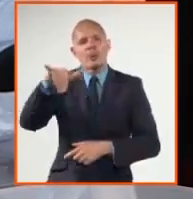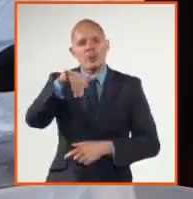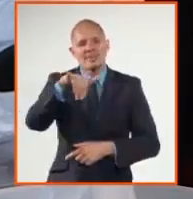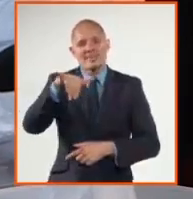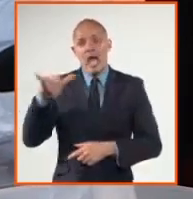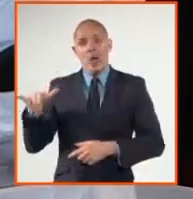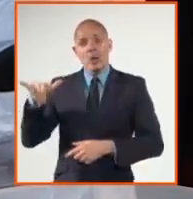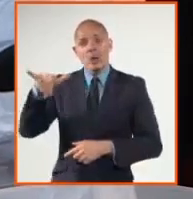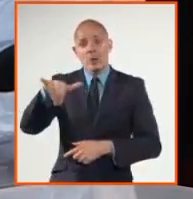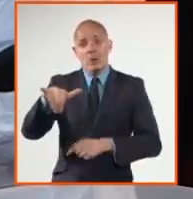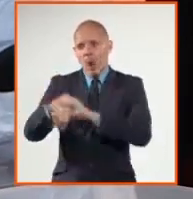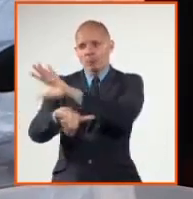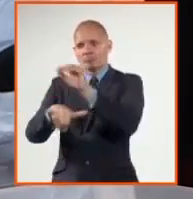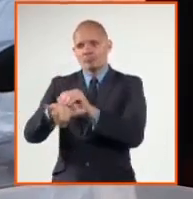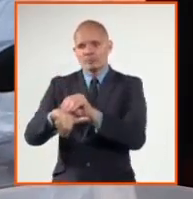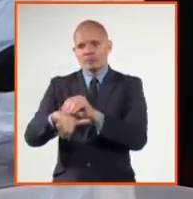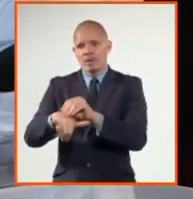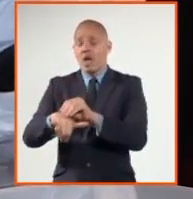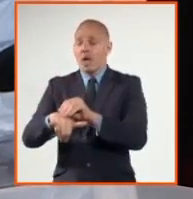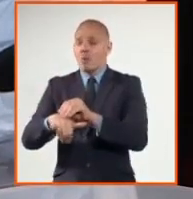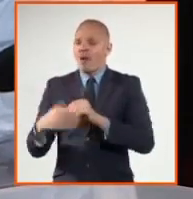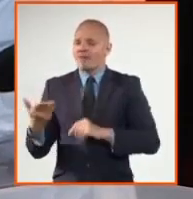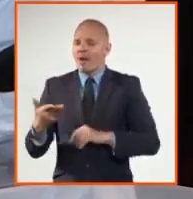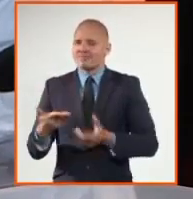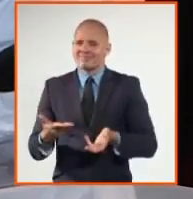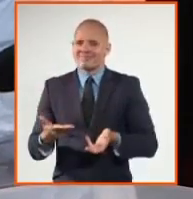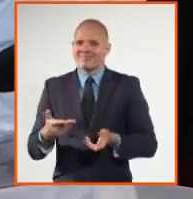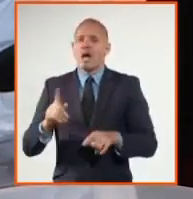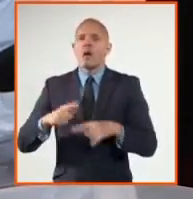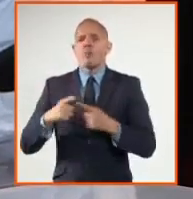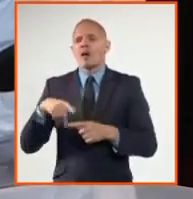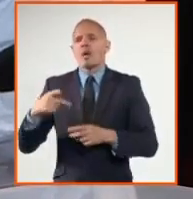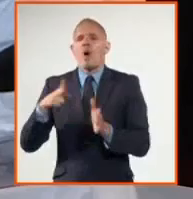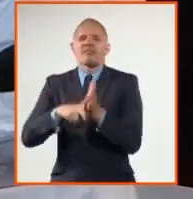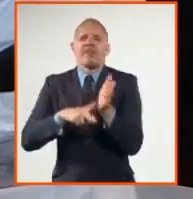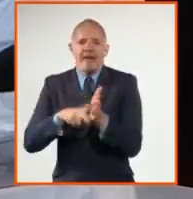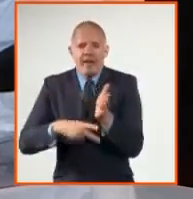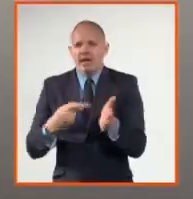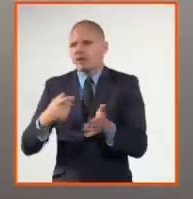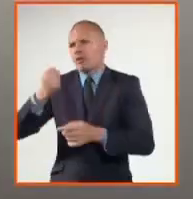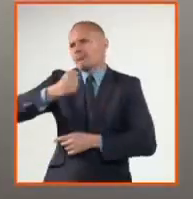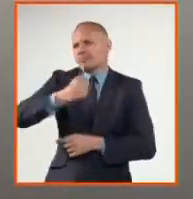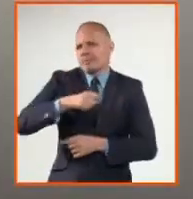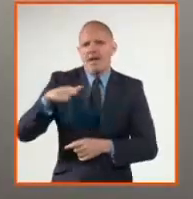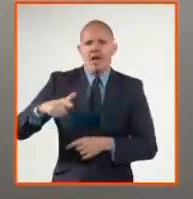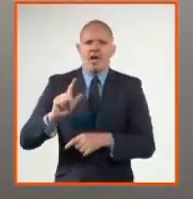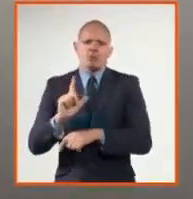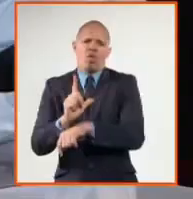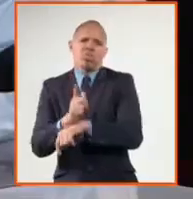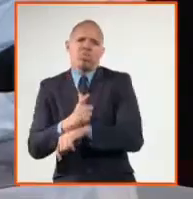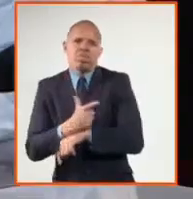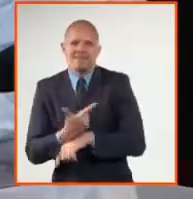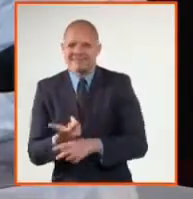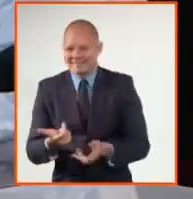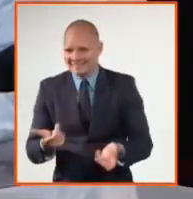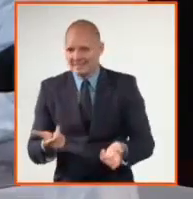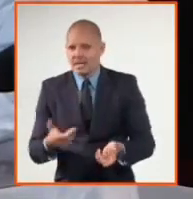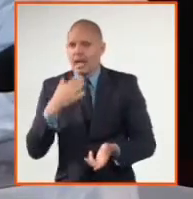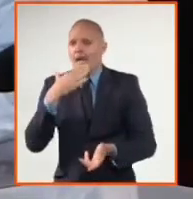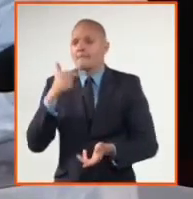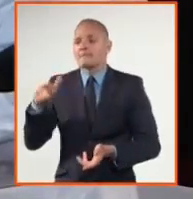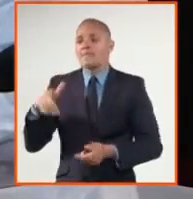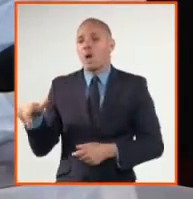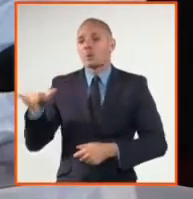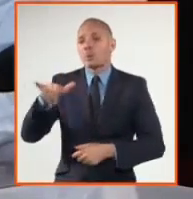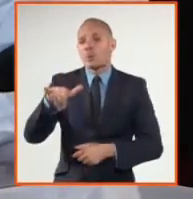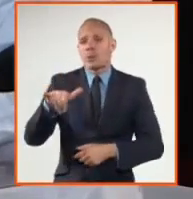importante y bueno ese tiempo no se ha perdido también han tenido el apoyo eso es importante señalarlo en caso